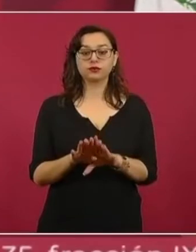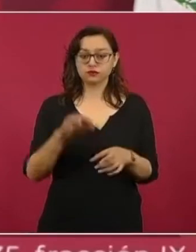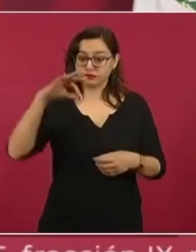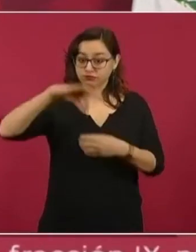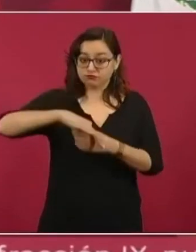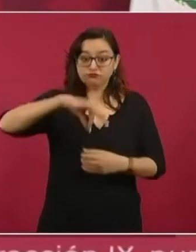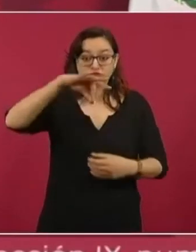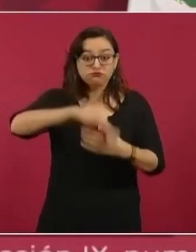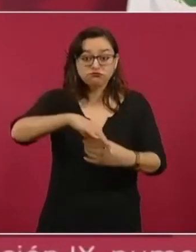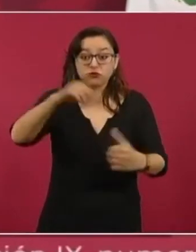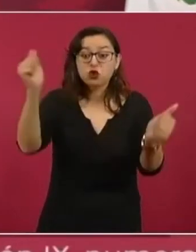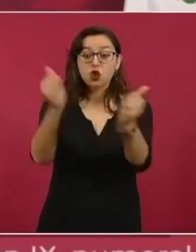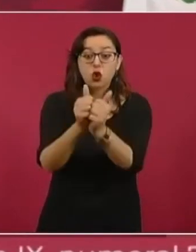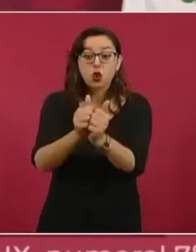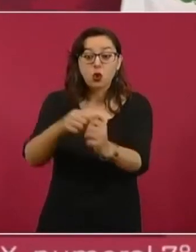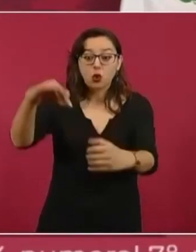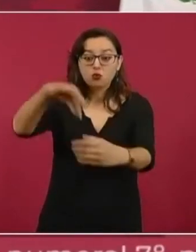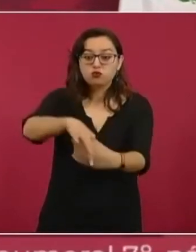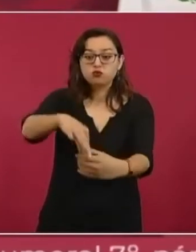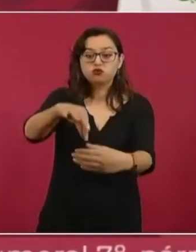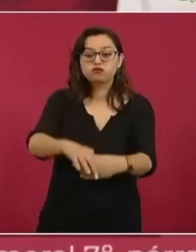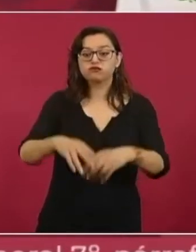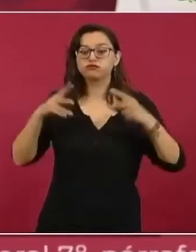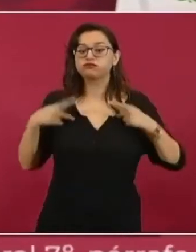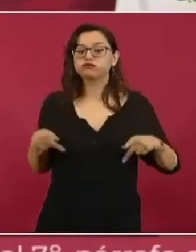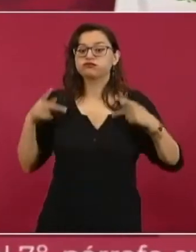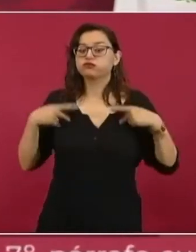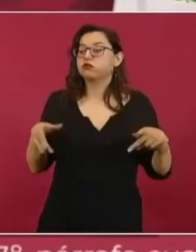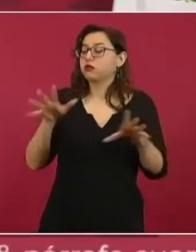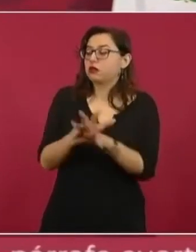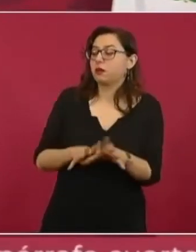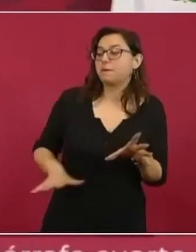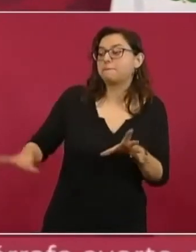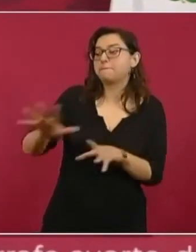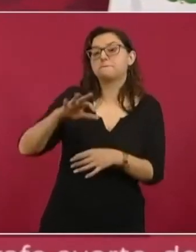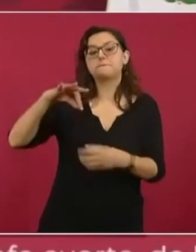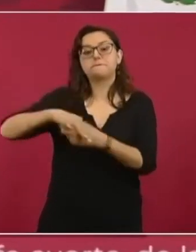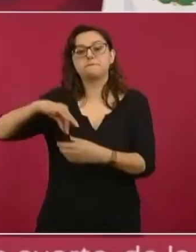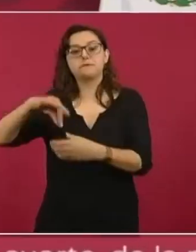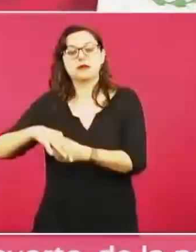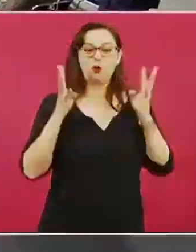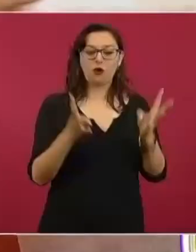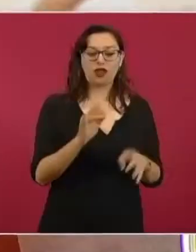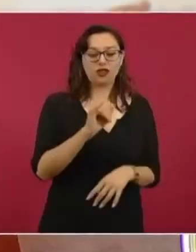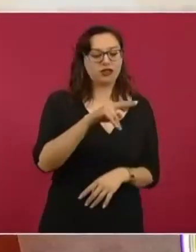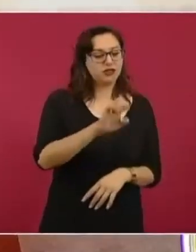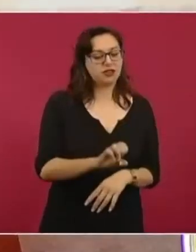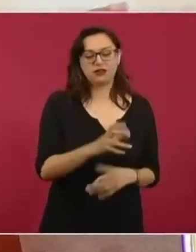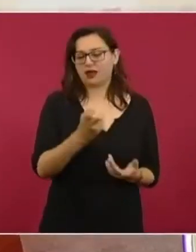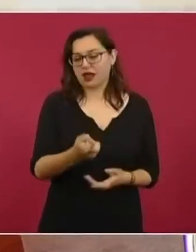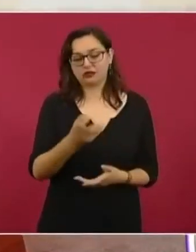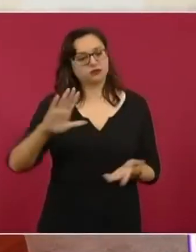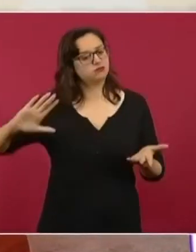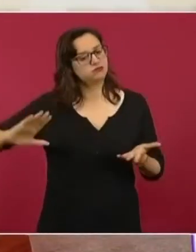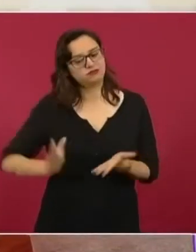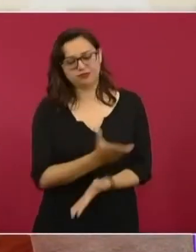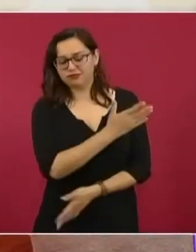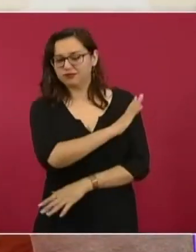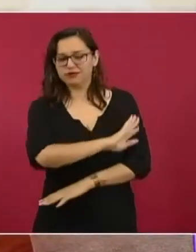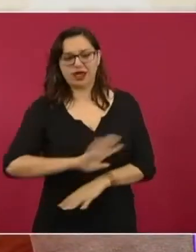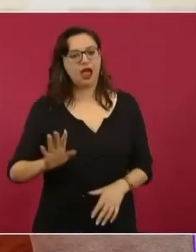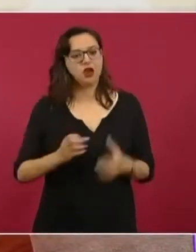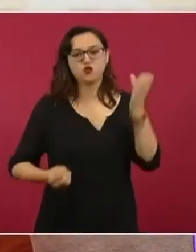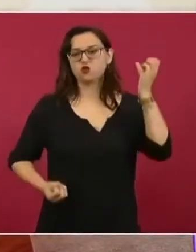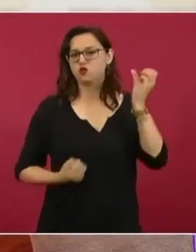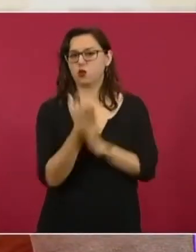electo, que sea el pueblo, no las cuotas. Esa es una parte, esa es